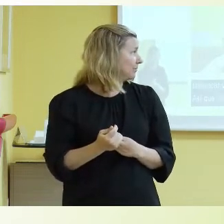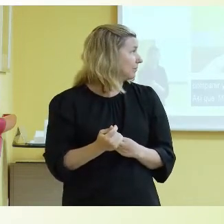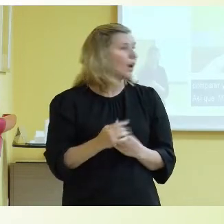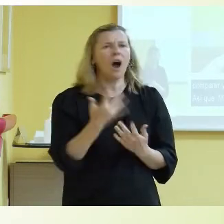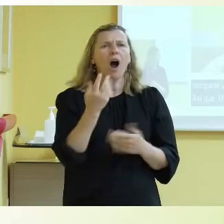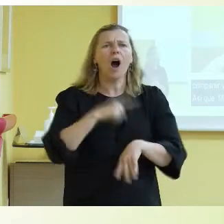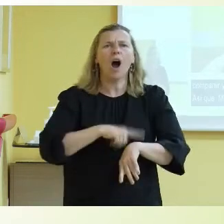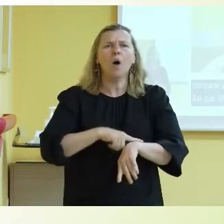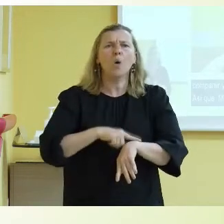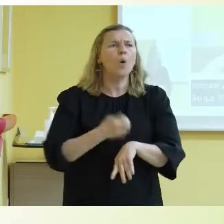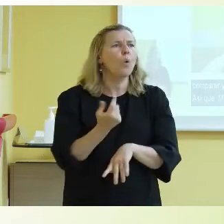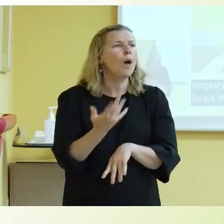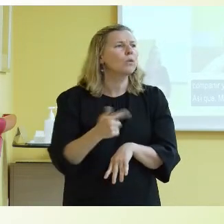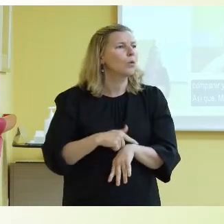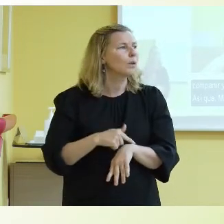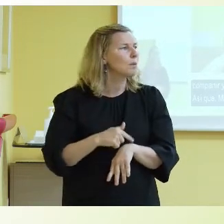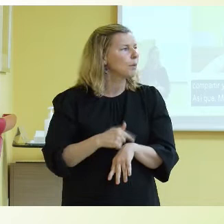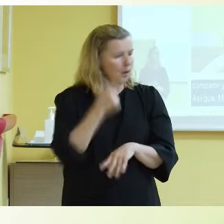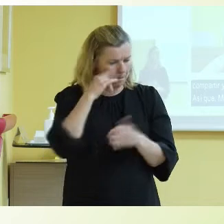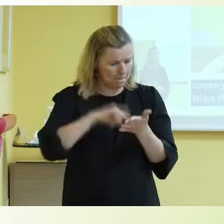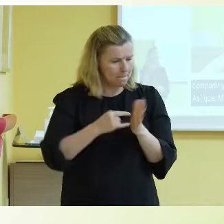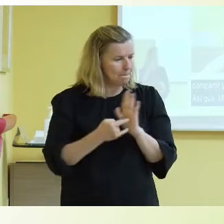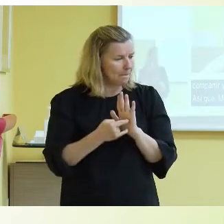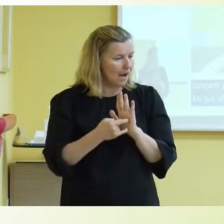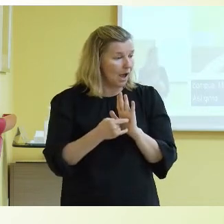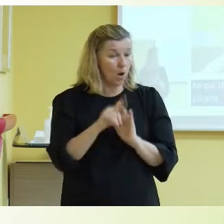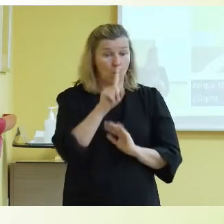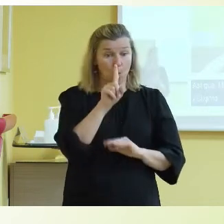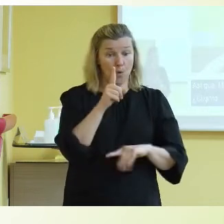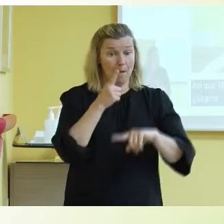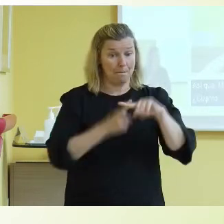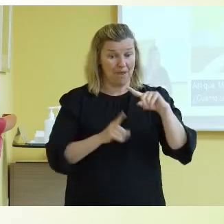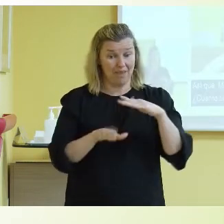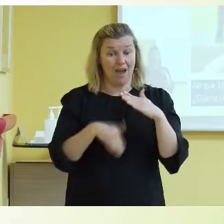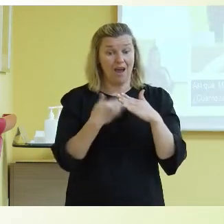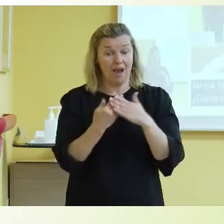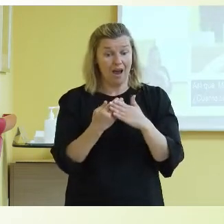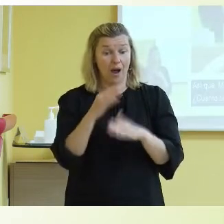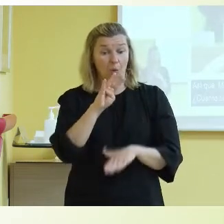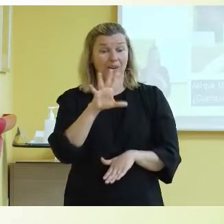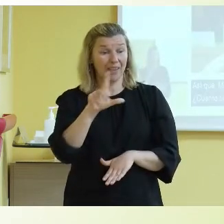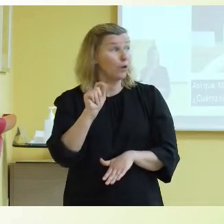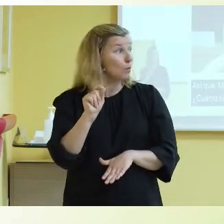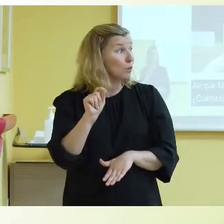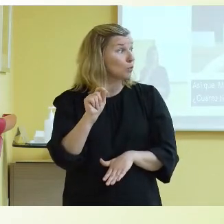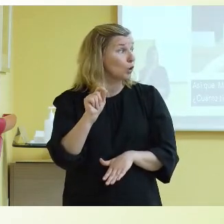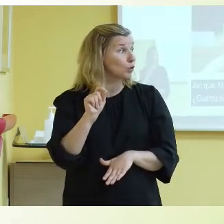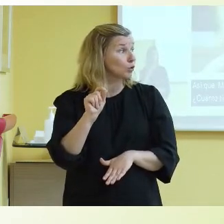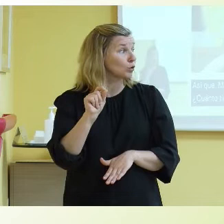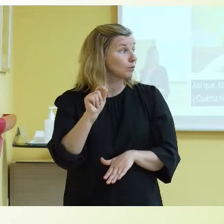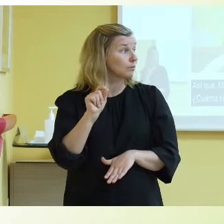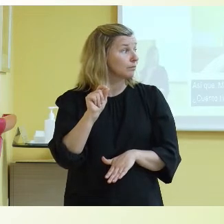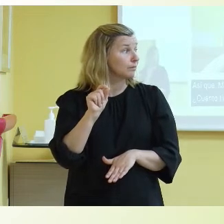¿Cuánto tiempo tenemos? ¿Cuánto tiempo hay? Mira, aquí está. Tienes de 1:30 a 45 minutos, Begoña. Pues...